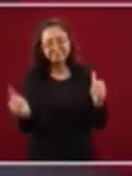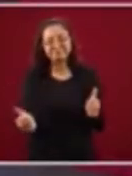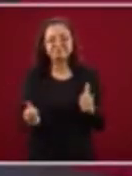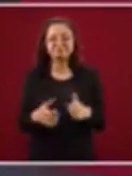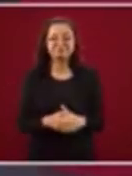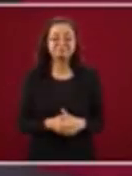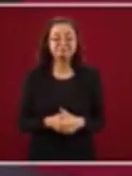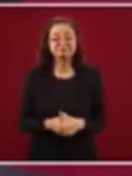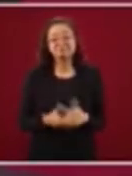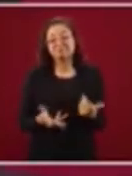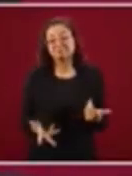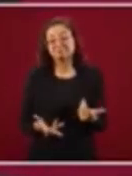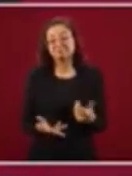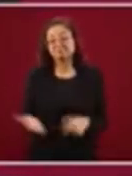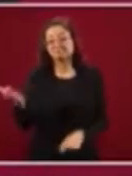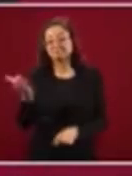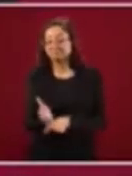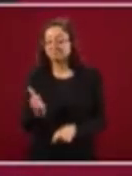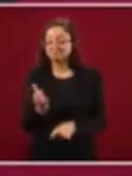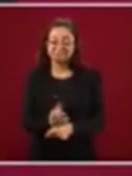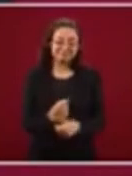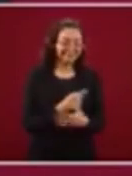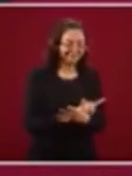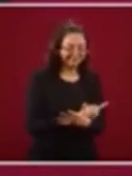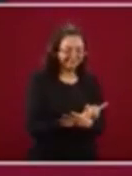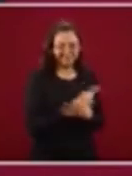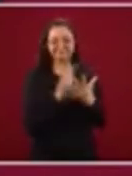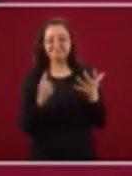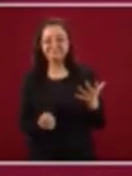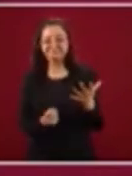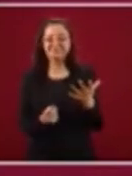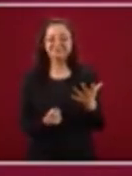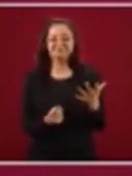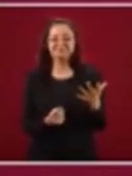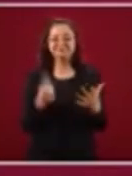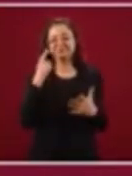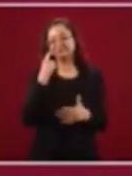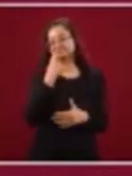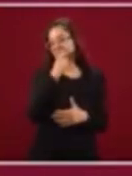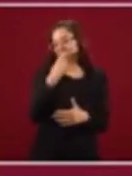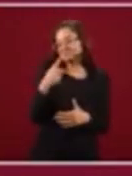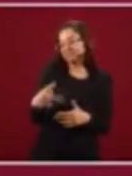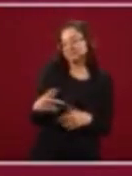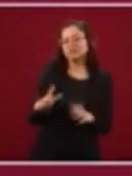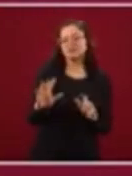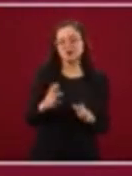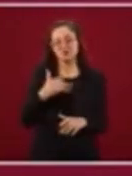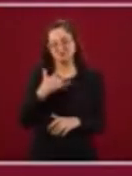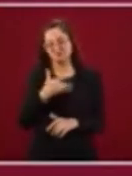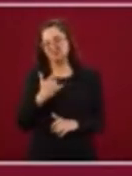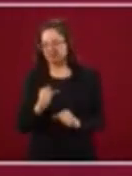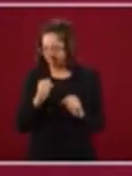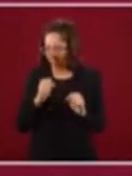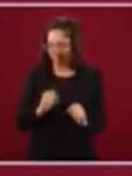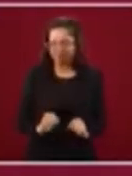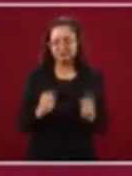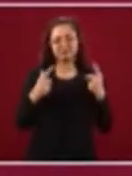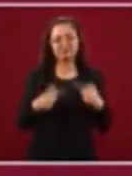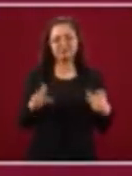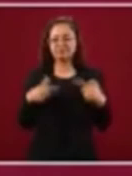las opciones que tenemos, las opciones. Yo estoy seguro que la gente nos va a ayudar,